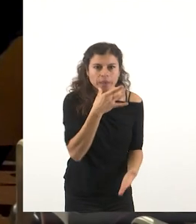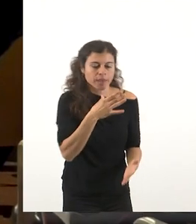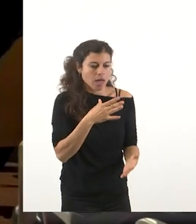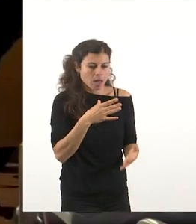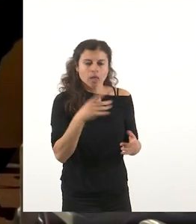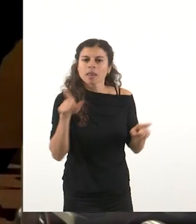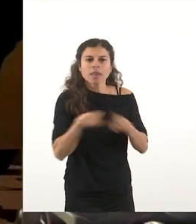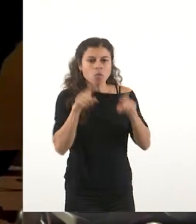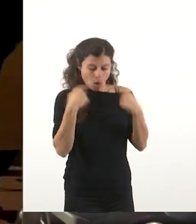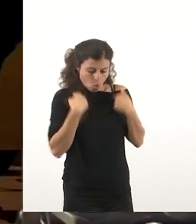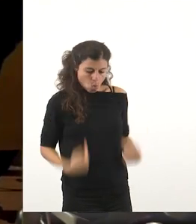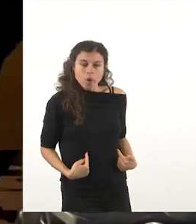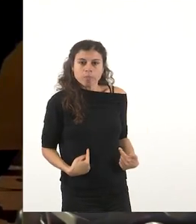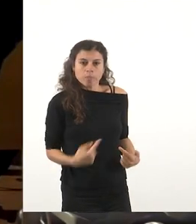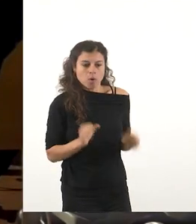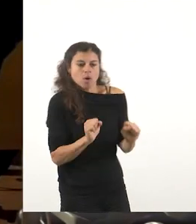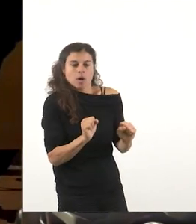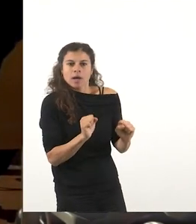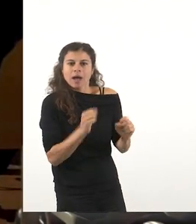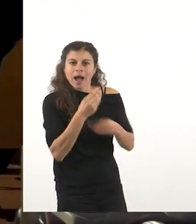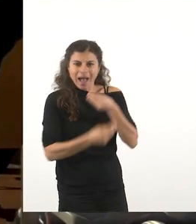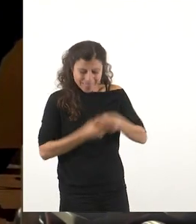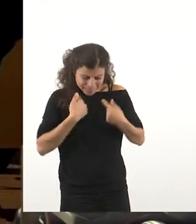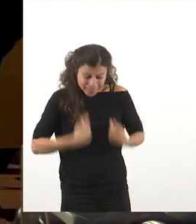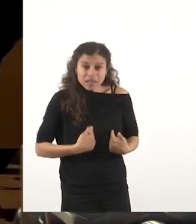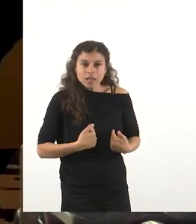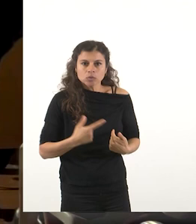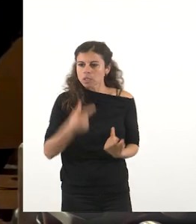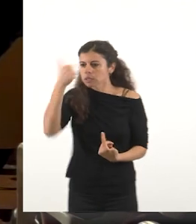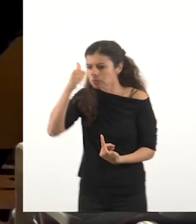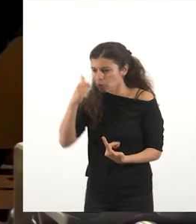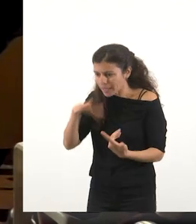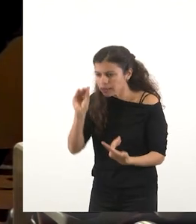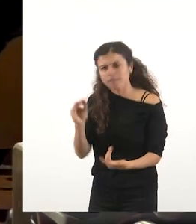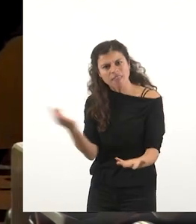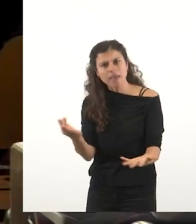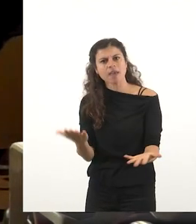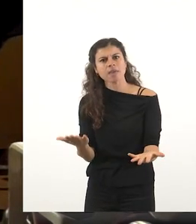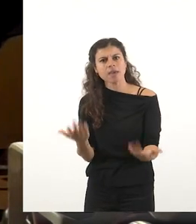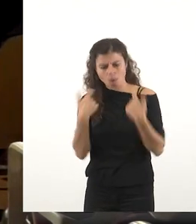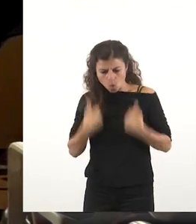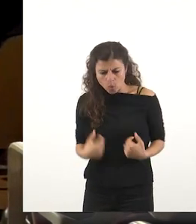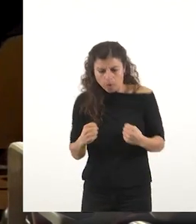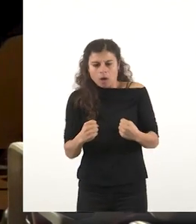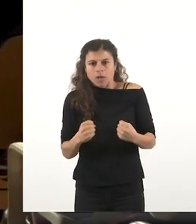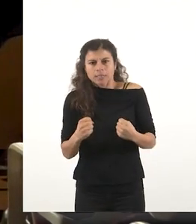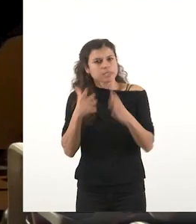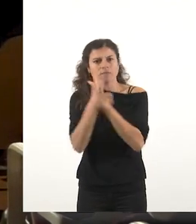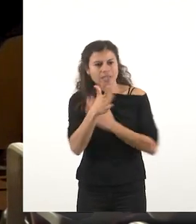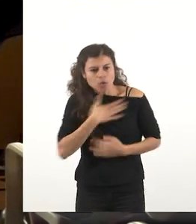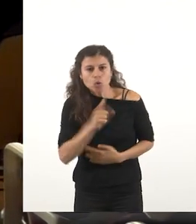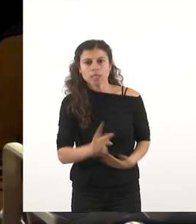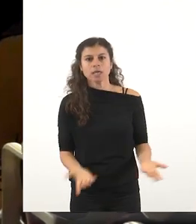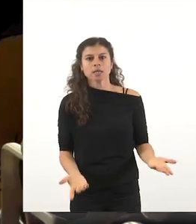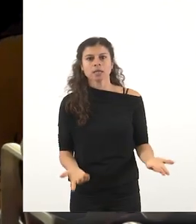El cuerpo hace con un gesto que tú hagas, que lo hacemos, el otro tiene que entenderlo, coño, que no ves que el cuerpo se ha puesto rígido, tío. Un poquito de... Bueno, pues